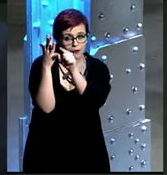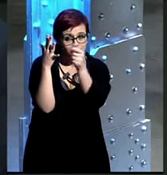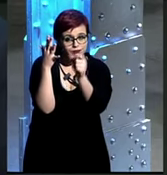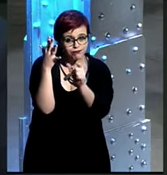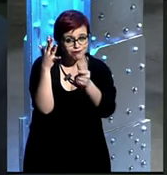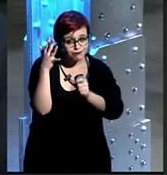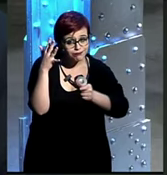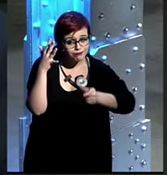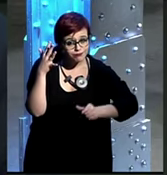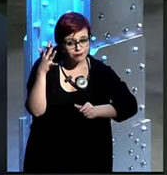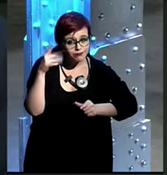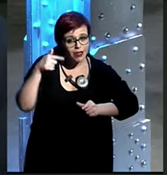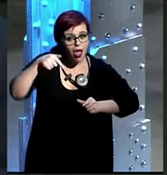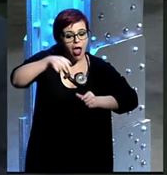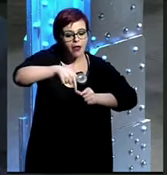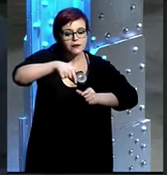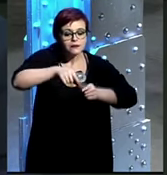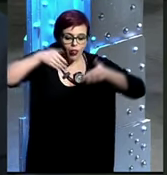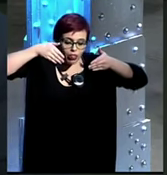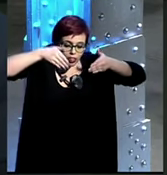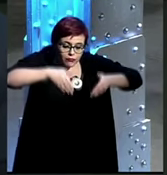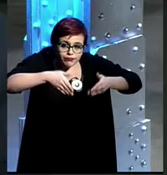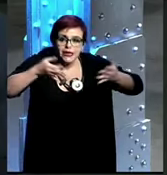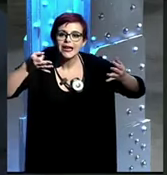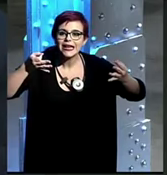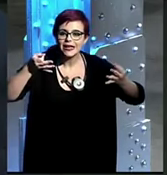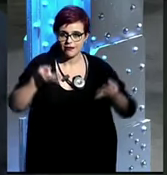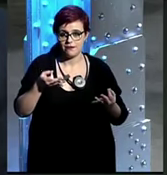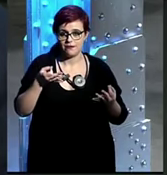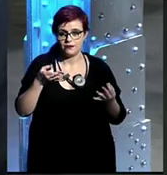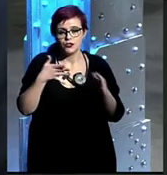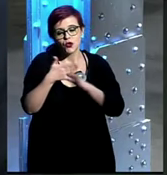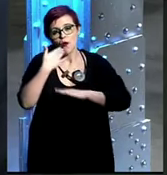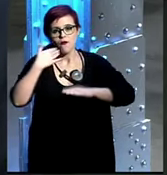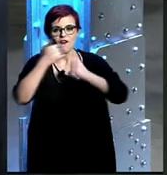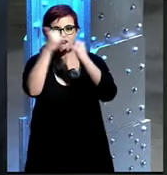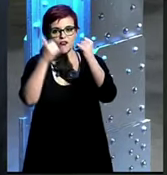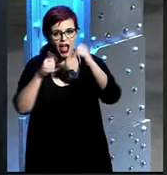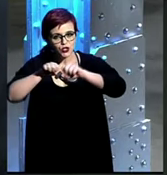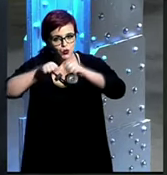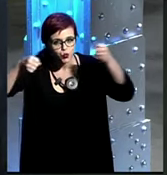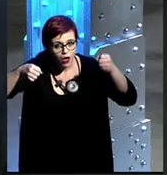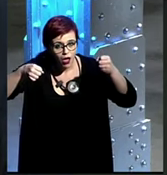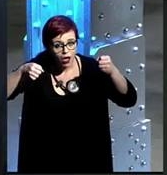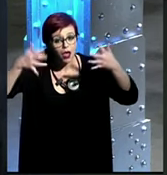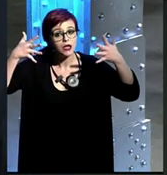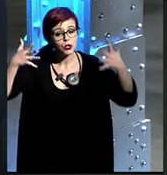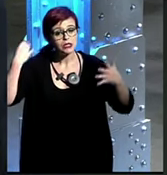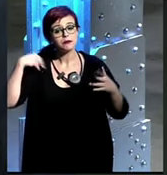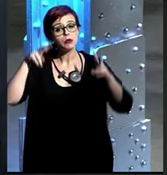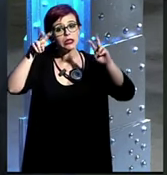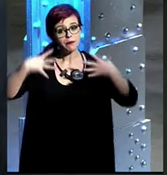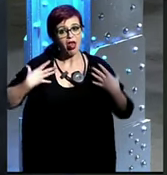todo gira en torno, de alguna forma, a esa especie de rompimiento, a esa fractura. En uno de ellos, en el de la